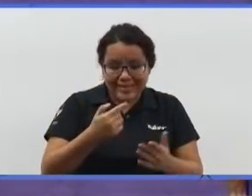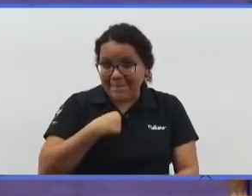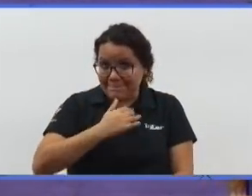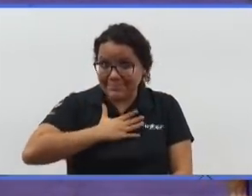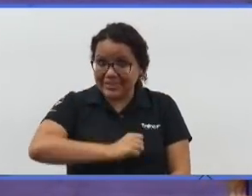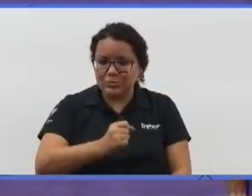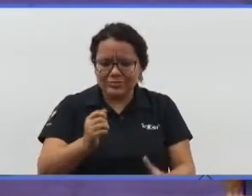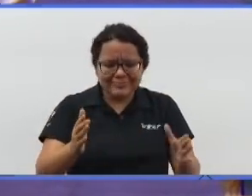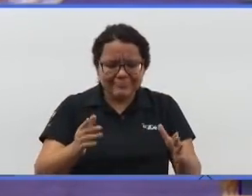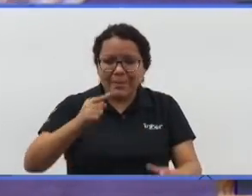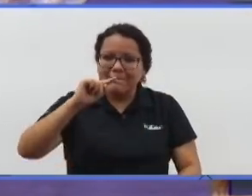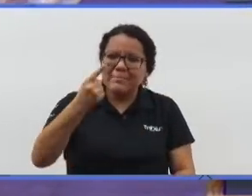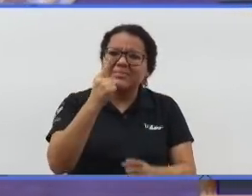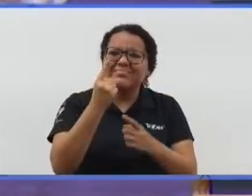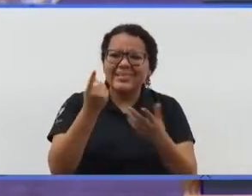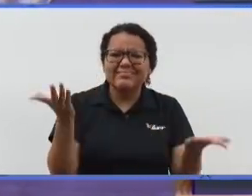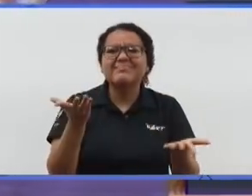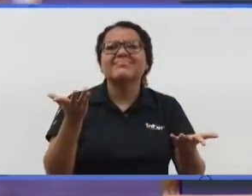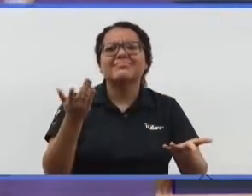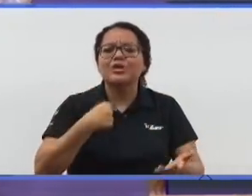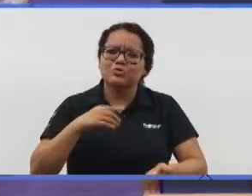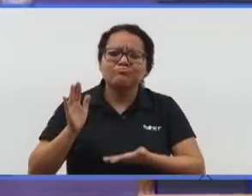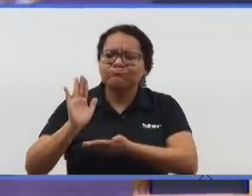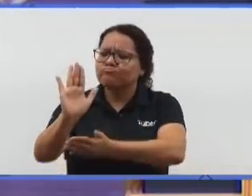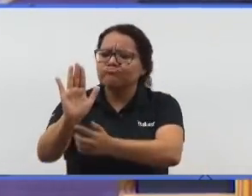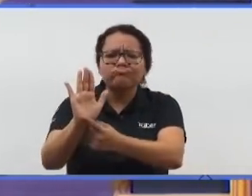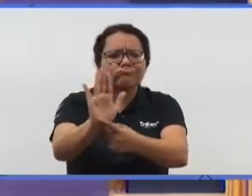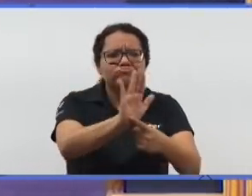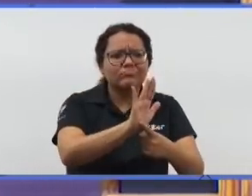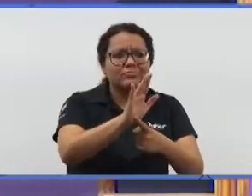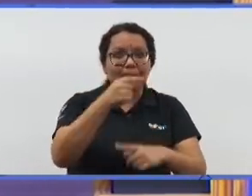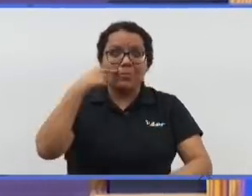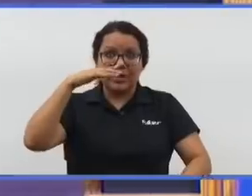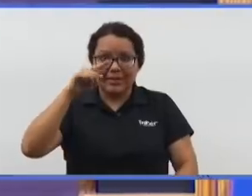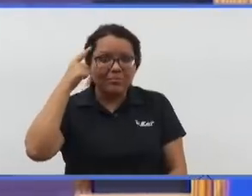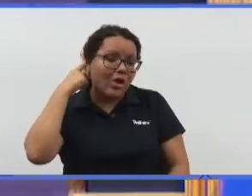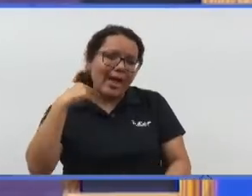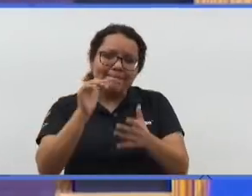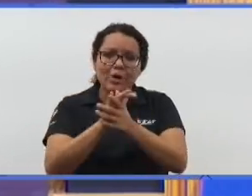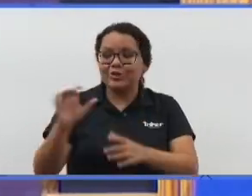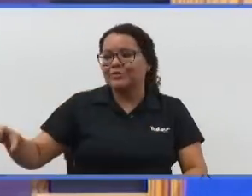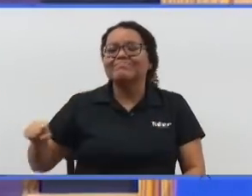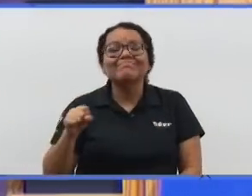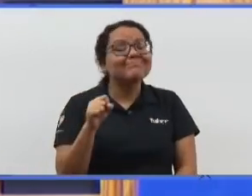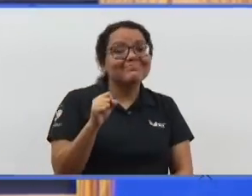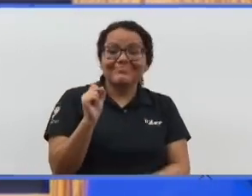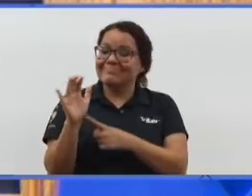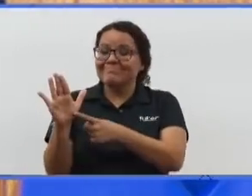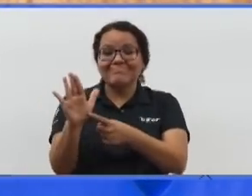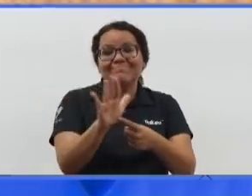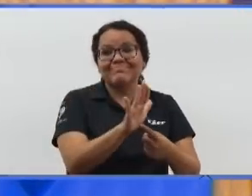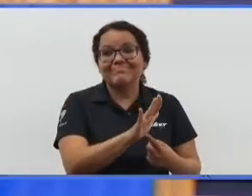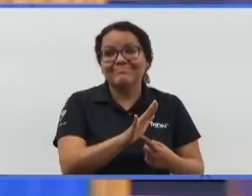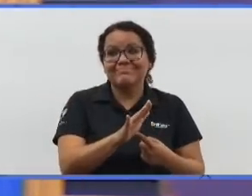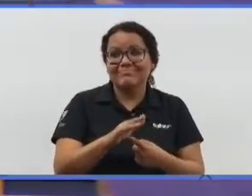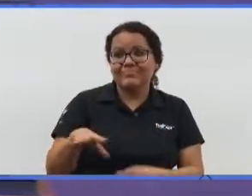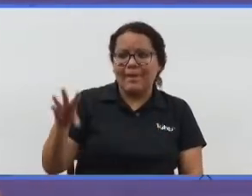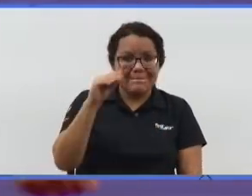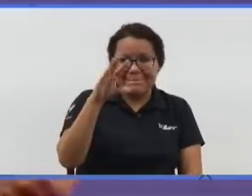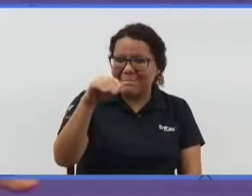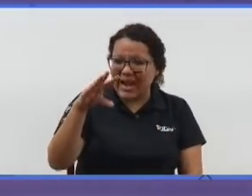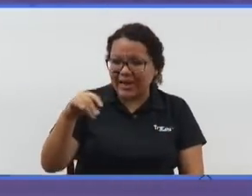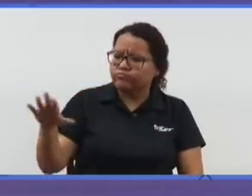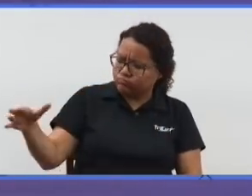lo primero que hace es exhibir lo señora como sea que usted a su marido camina con la pechera puesta venga